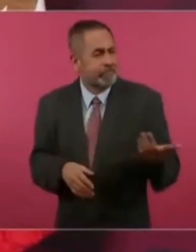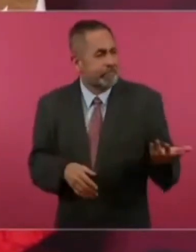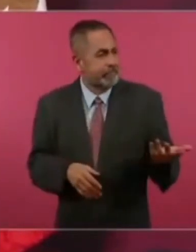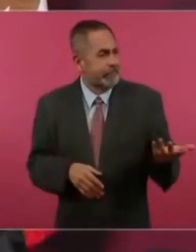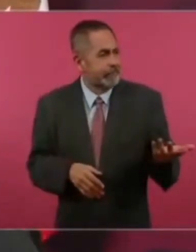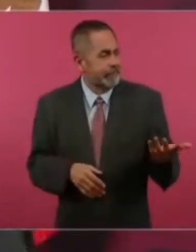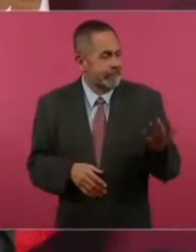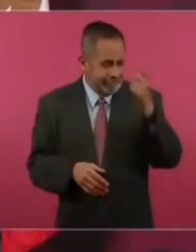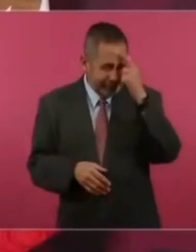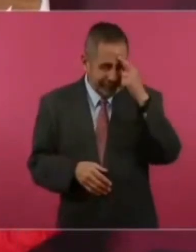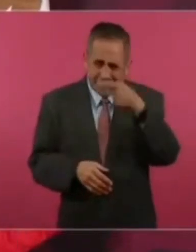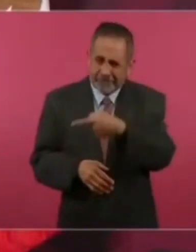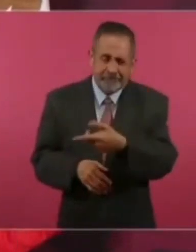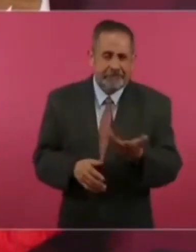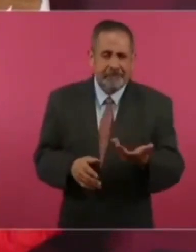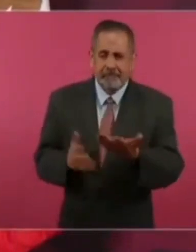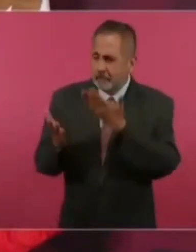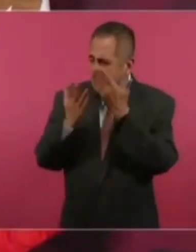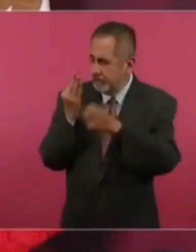los estudiantes?